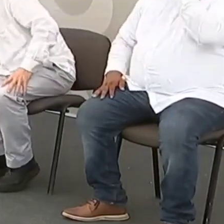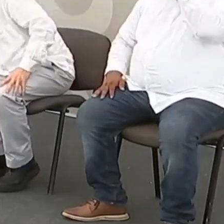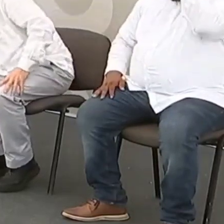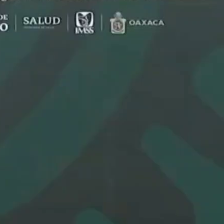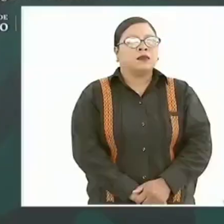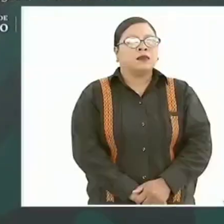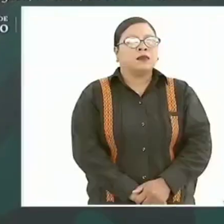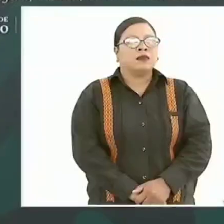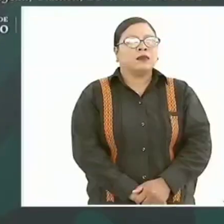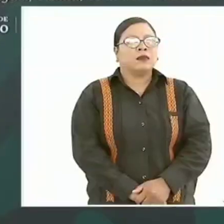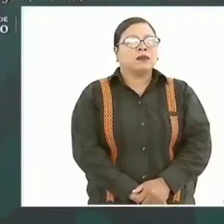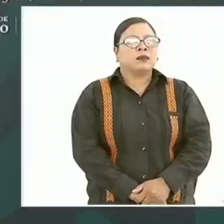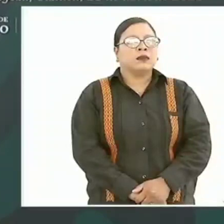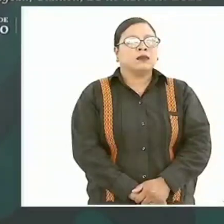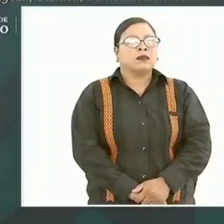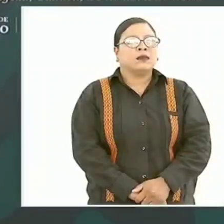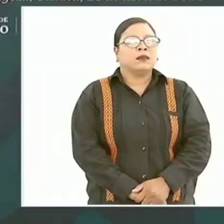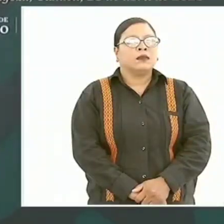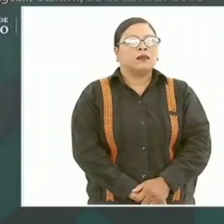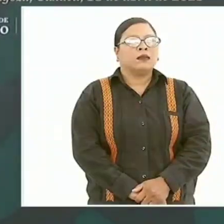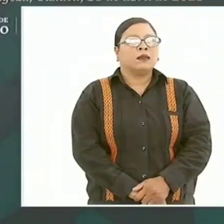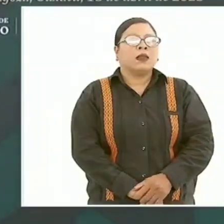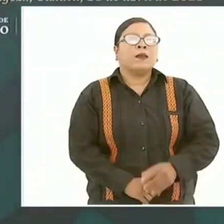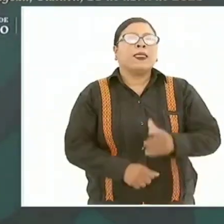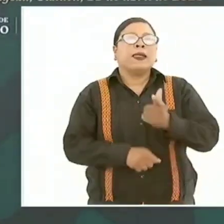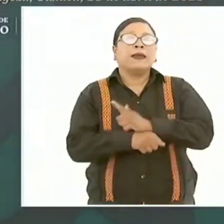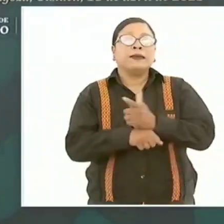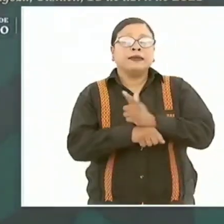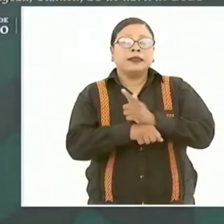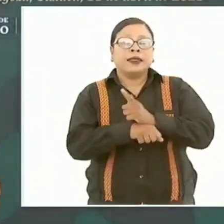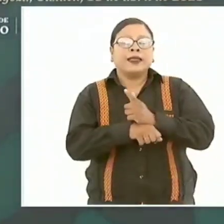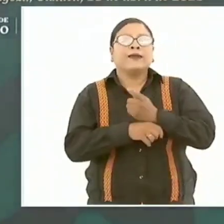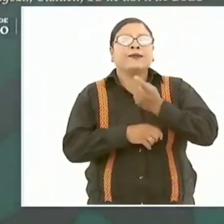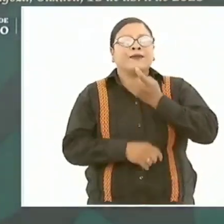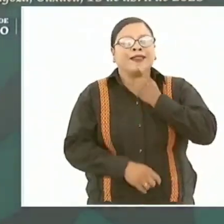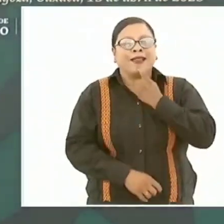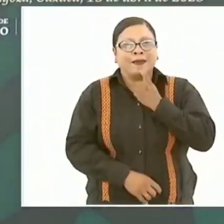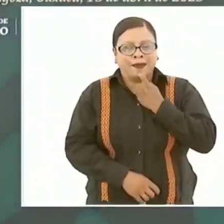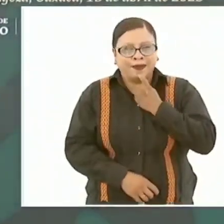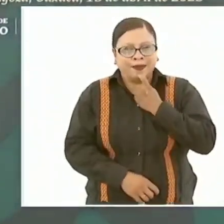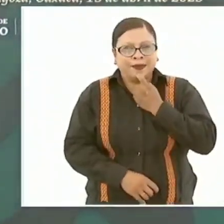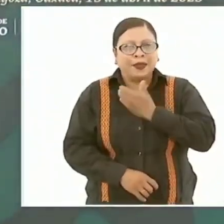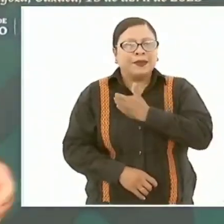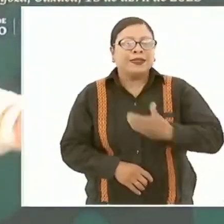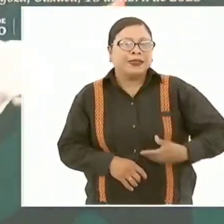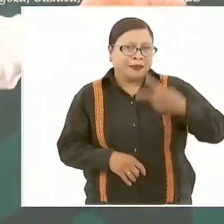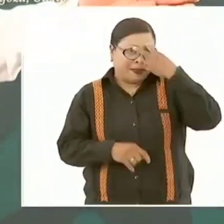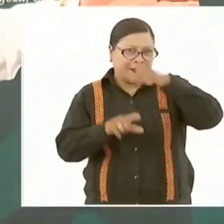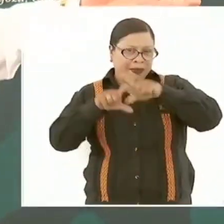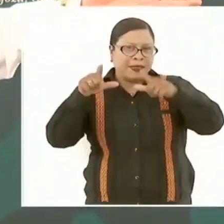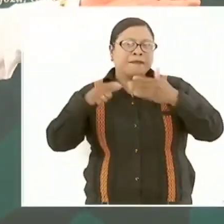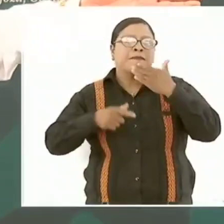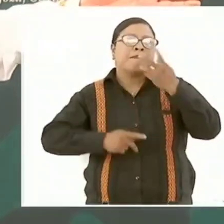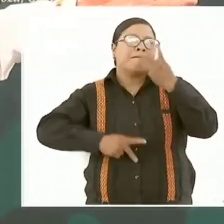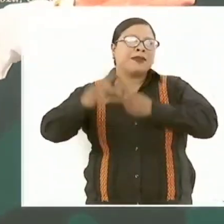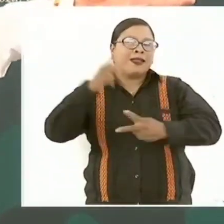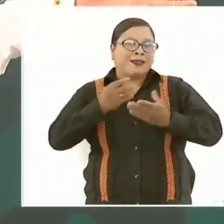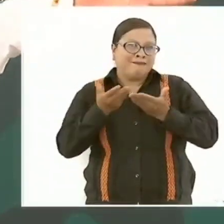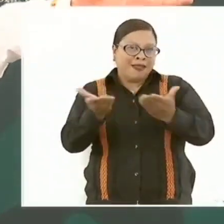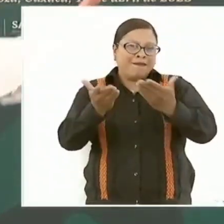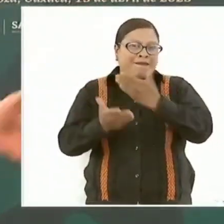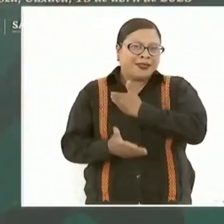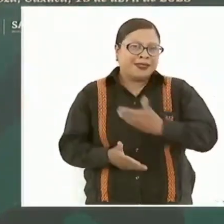Estados Unidos Mexicanos, al licenciado Andrés Manuel López Obrador. Bienvenido, señor